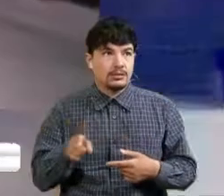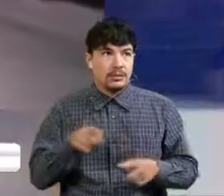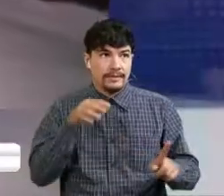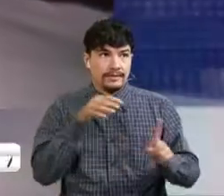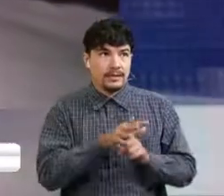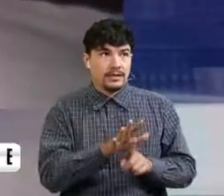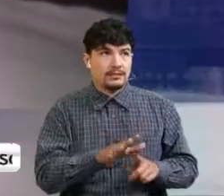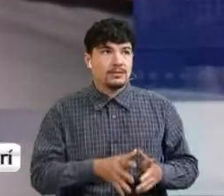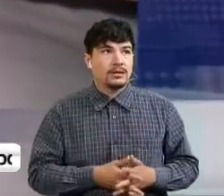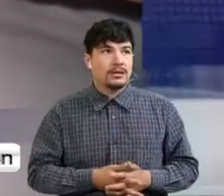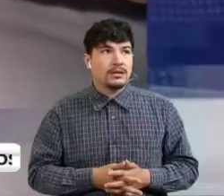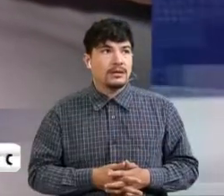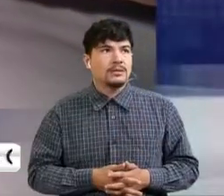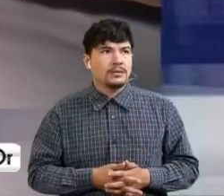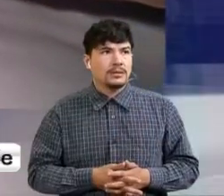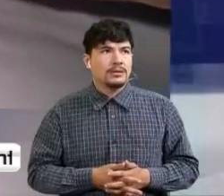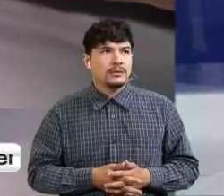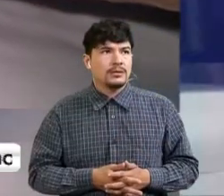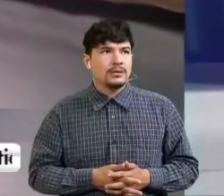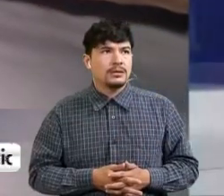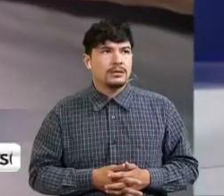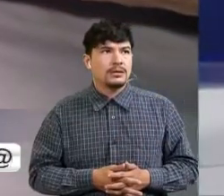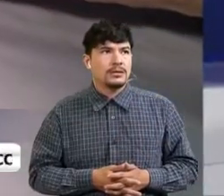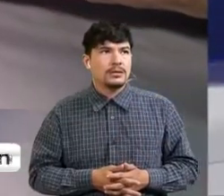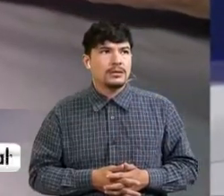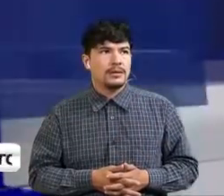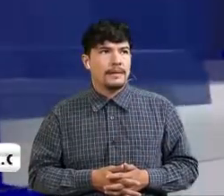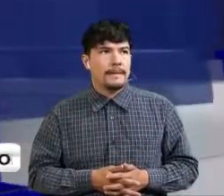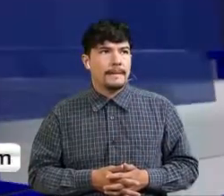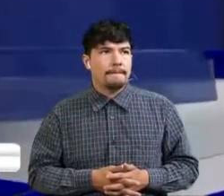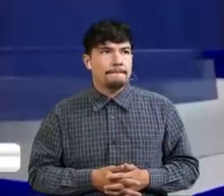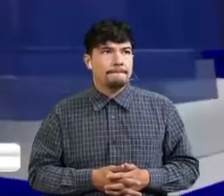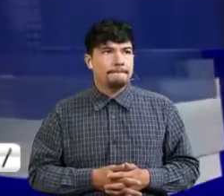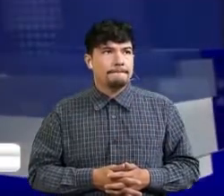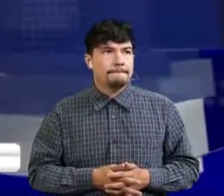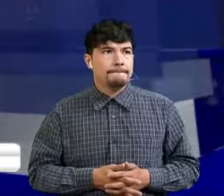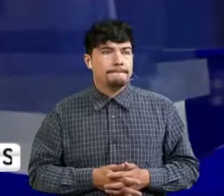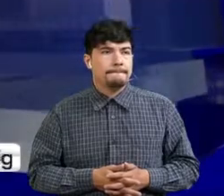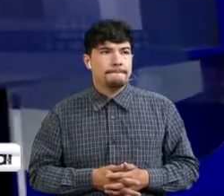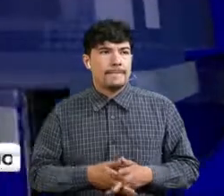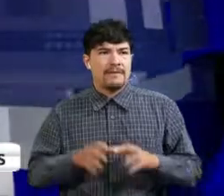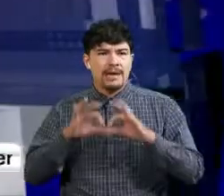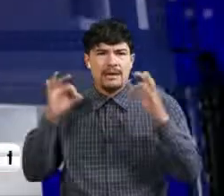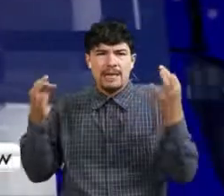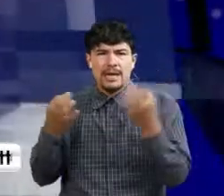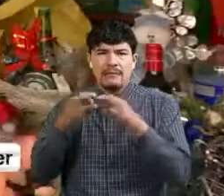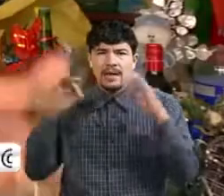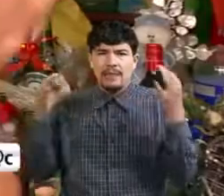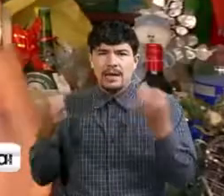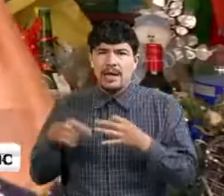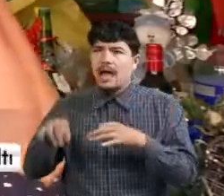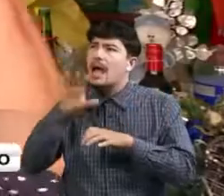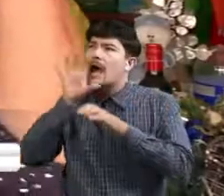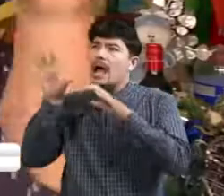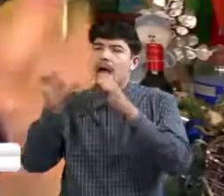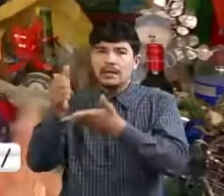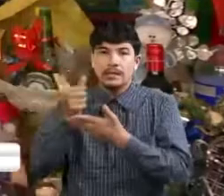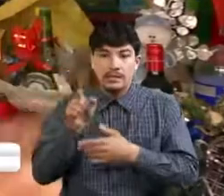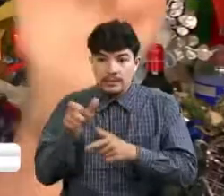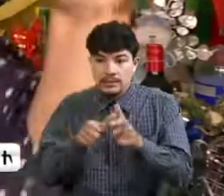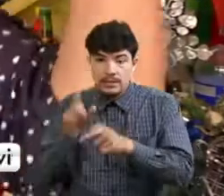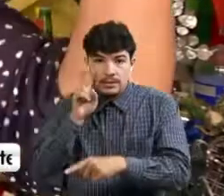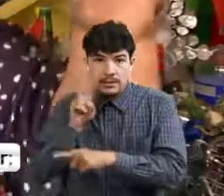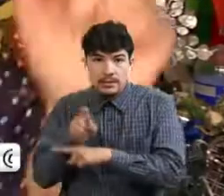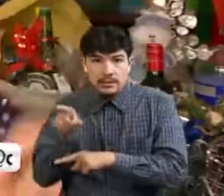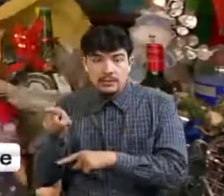los llamados de auxilio hechos por los familiares no tuvieron respuesta por quienes allí sólo se dedicaban a observar los vigilantes había